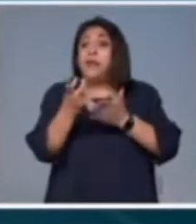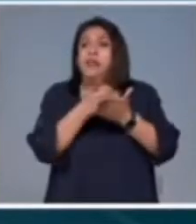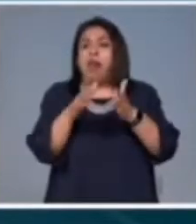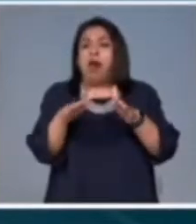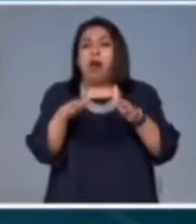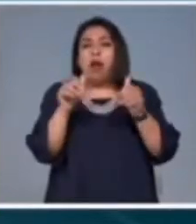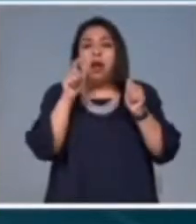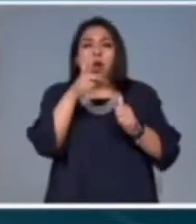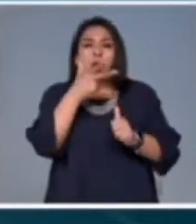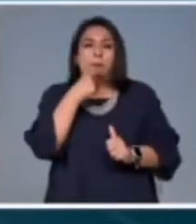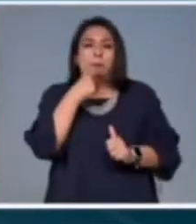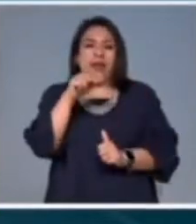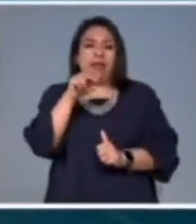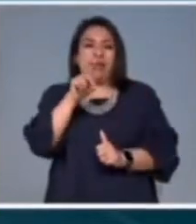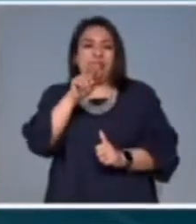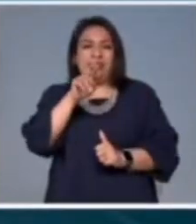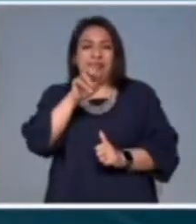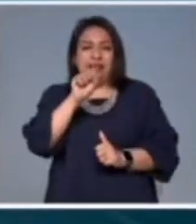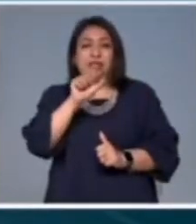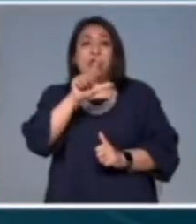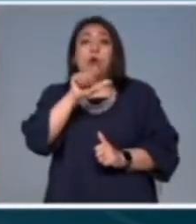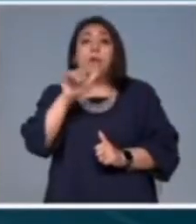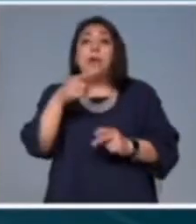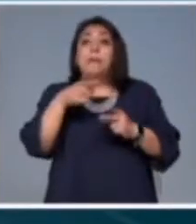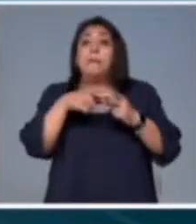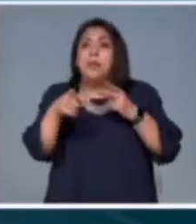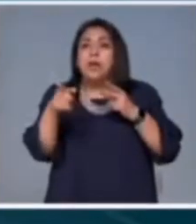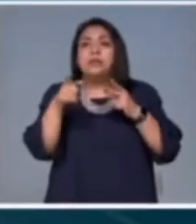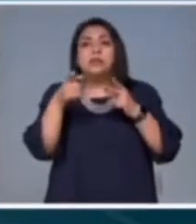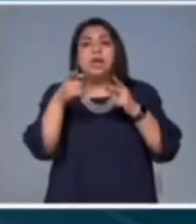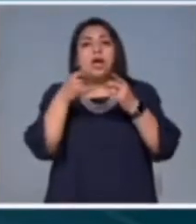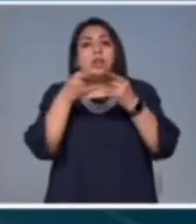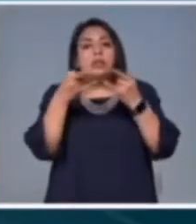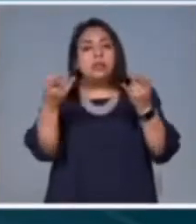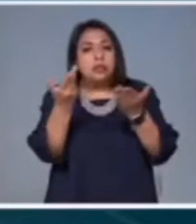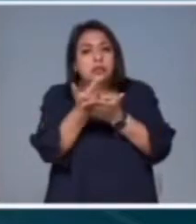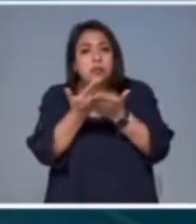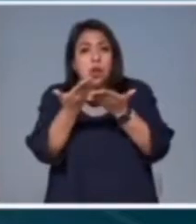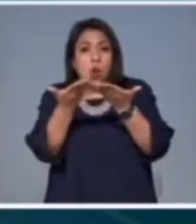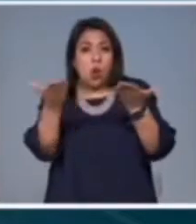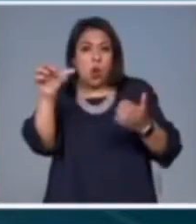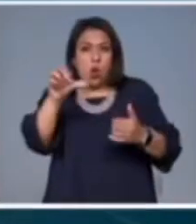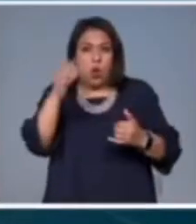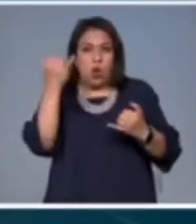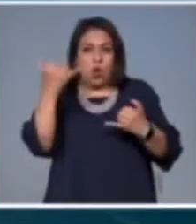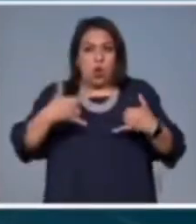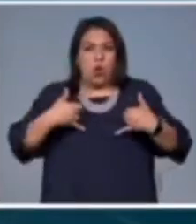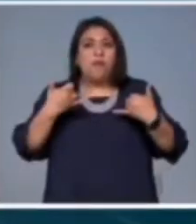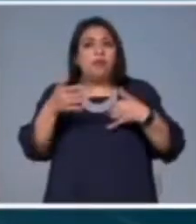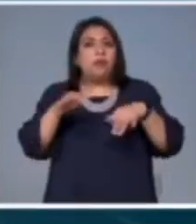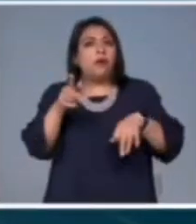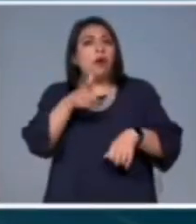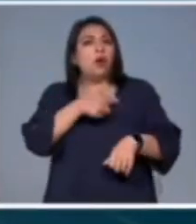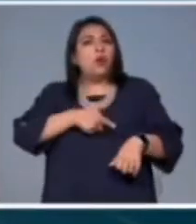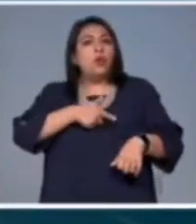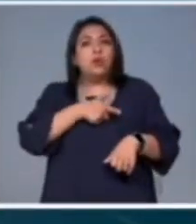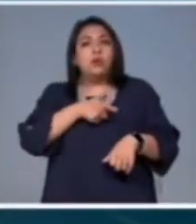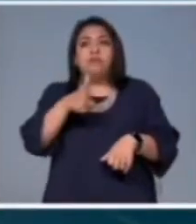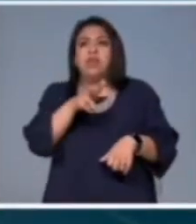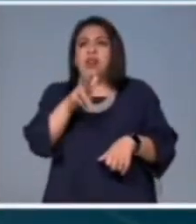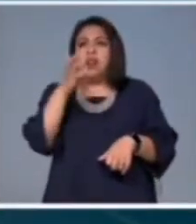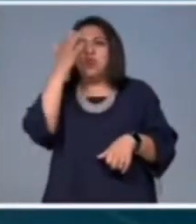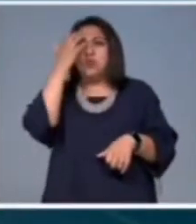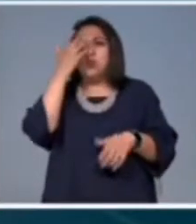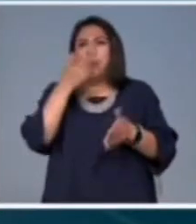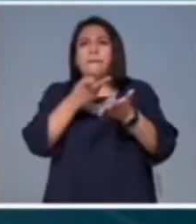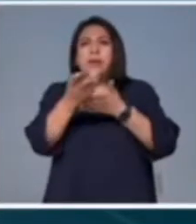dejarla, Andrés López encontró su camino en la ilustración de libros. Actualmente, este joven creador trabaja en lo que le gusta y ha sido